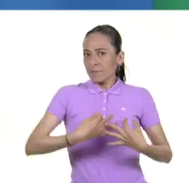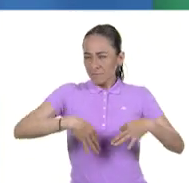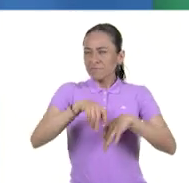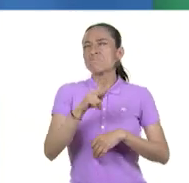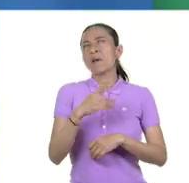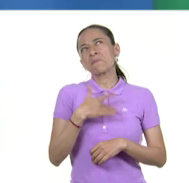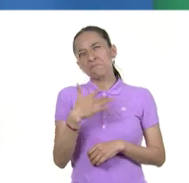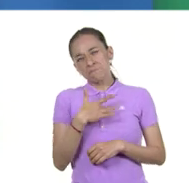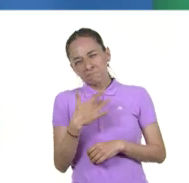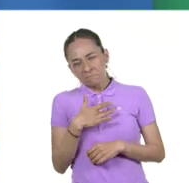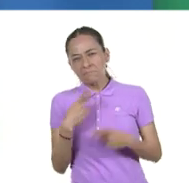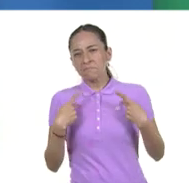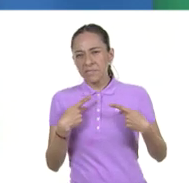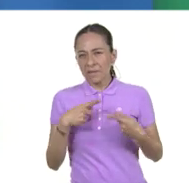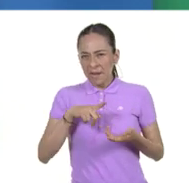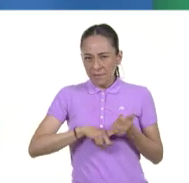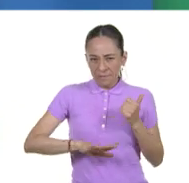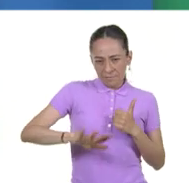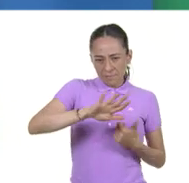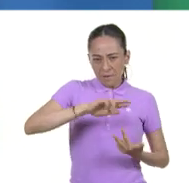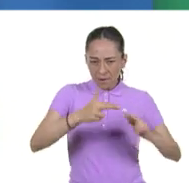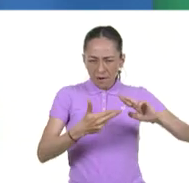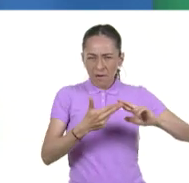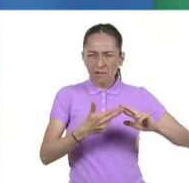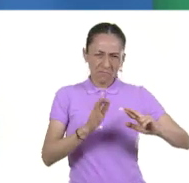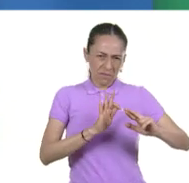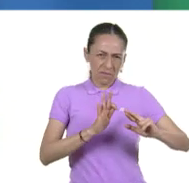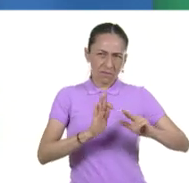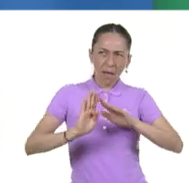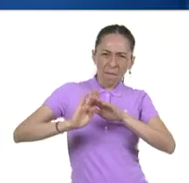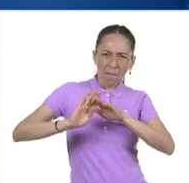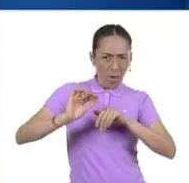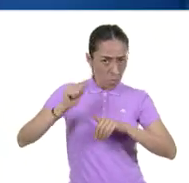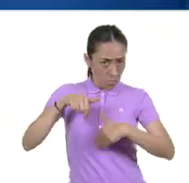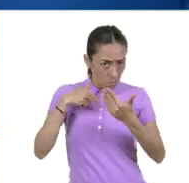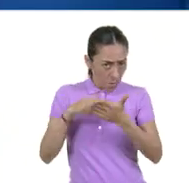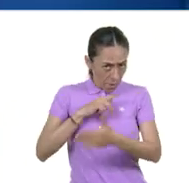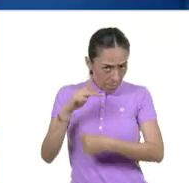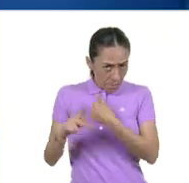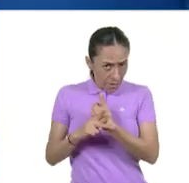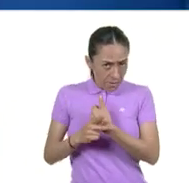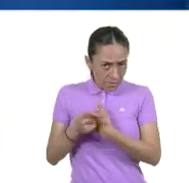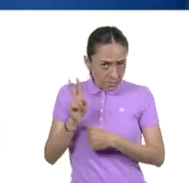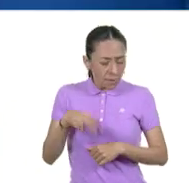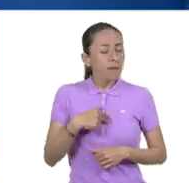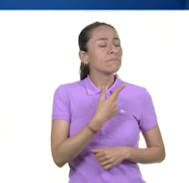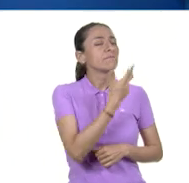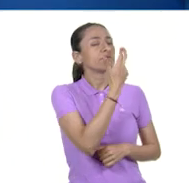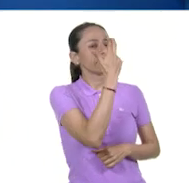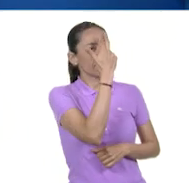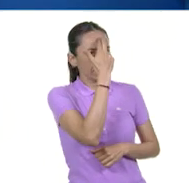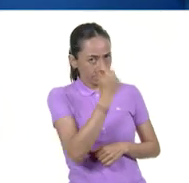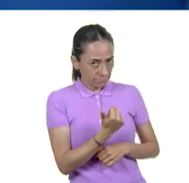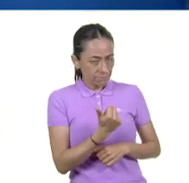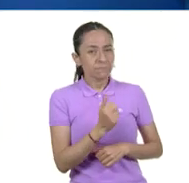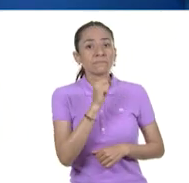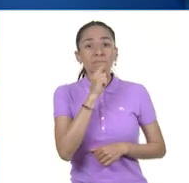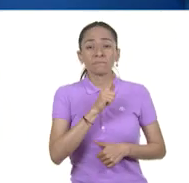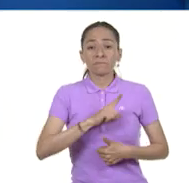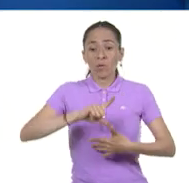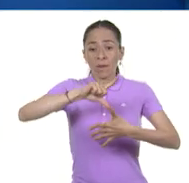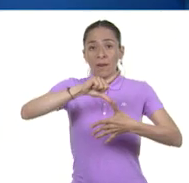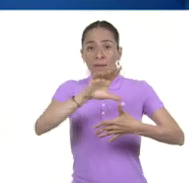la región también migra hacia otros países, ¿no? Tienes razón, Jenny. La población de los países